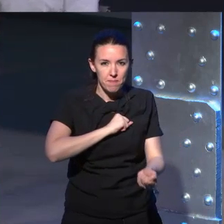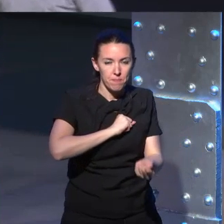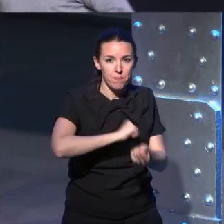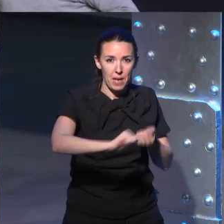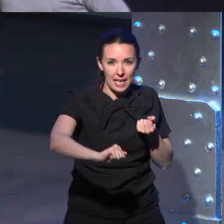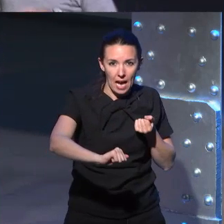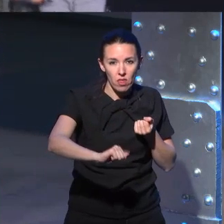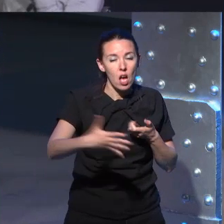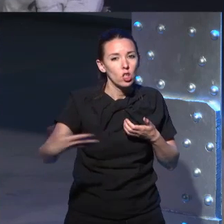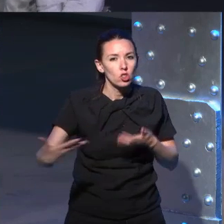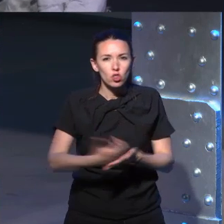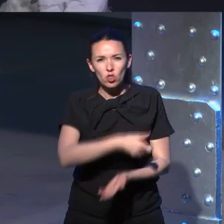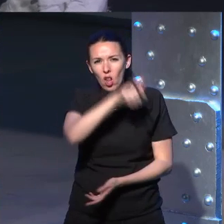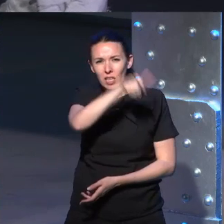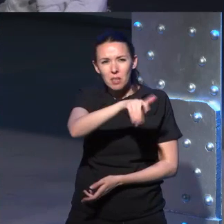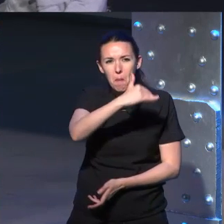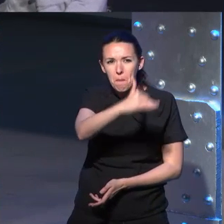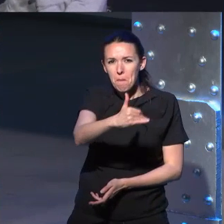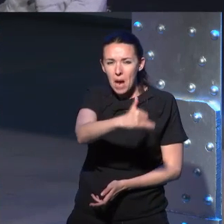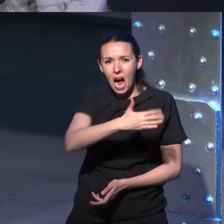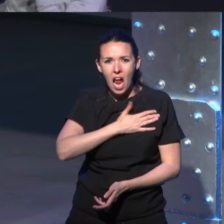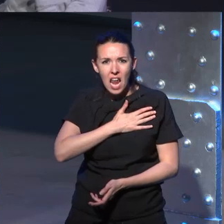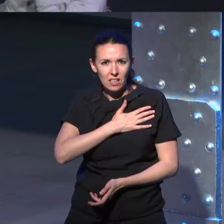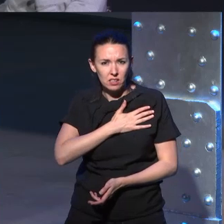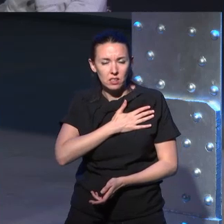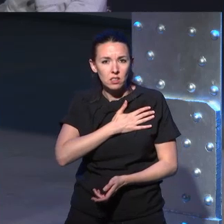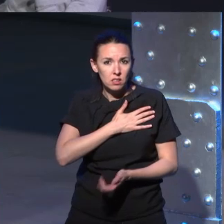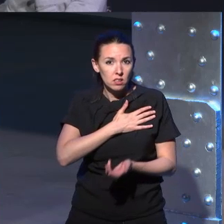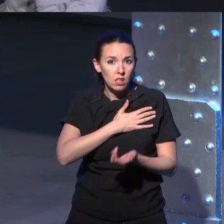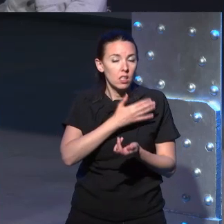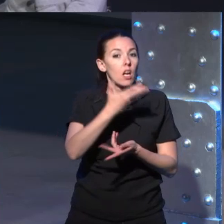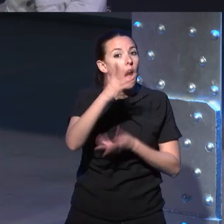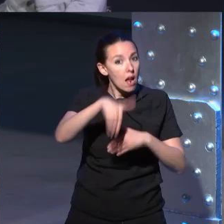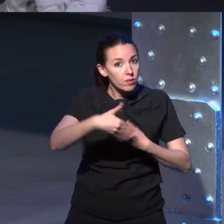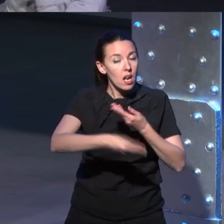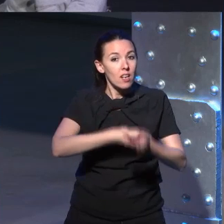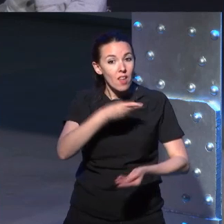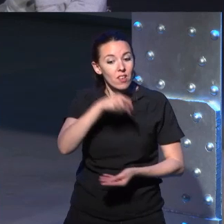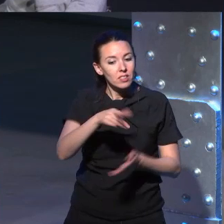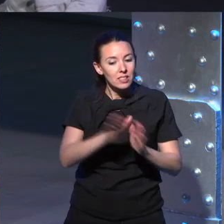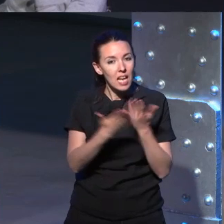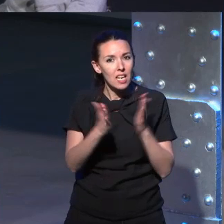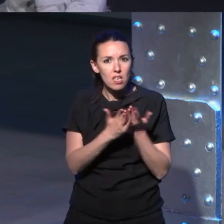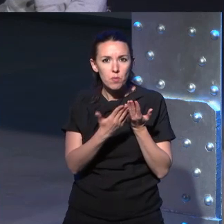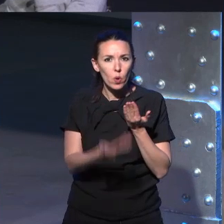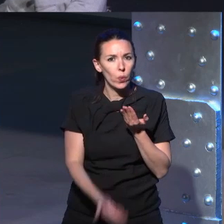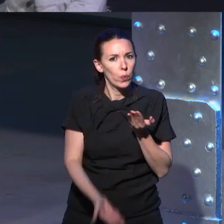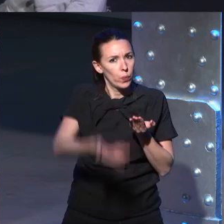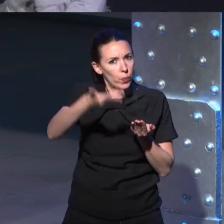salvaje de todos los pendejos que quieren romperle la madre, es lo que hace que esta novela sea